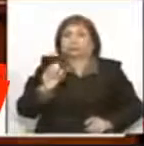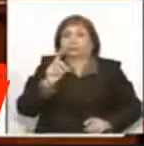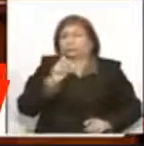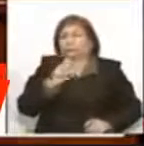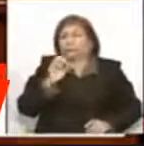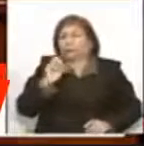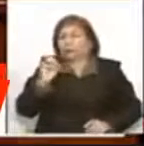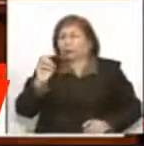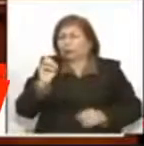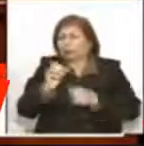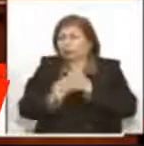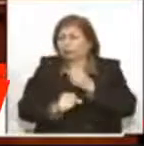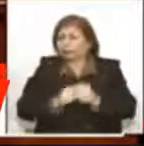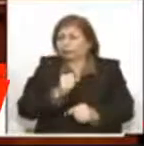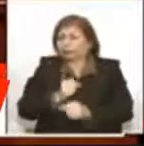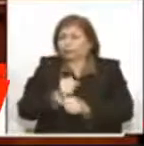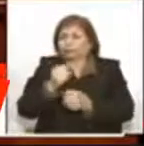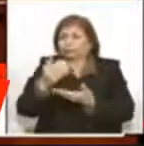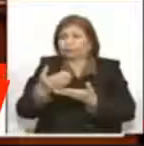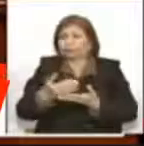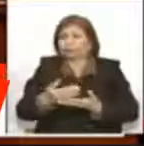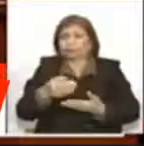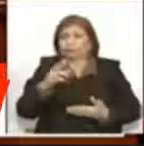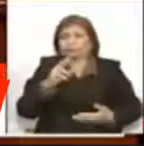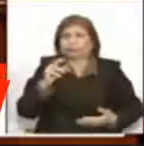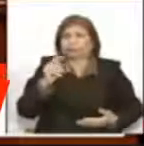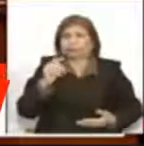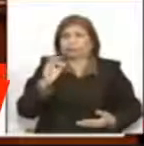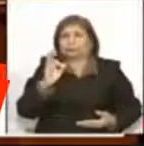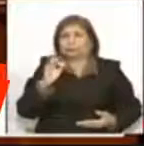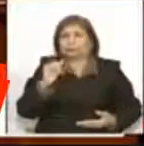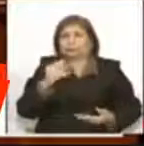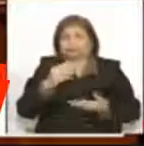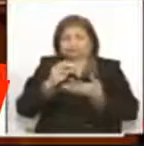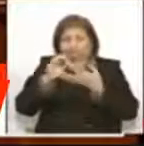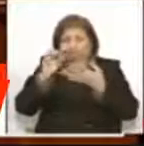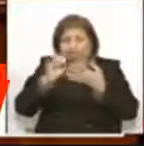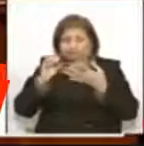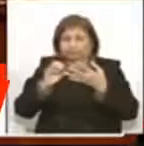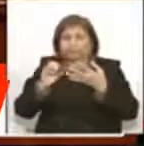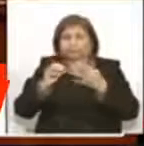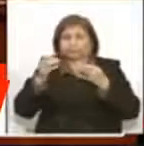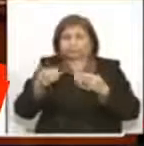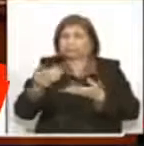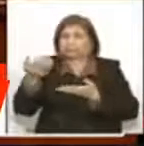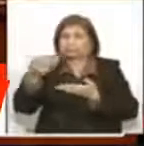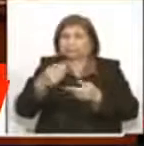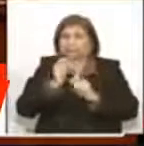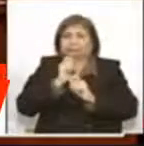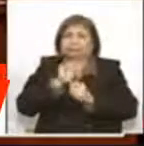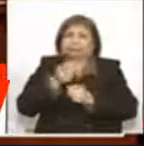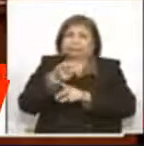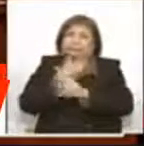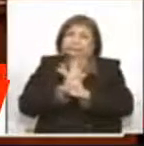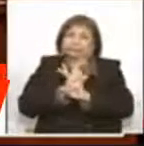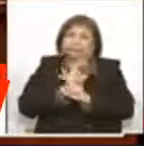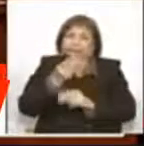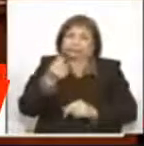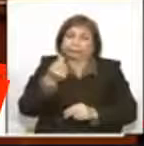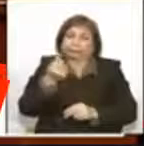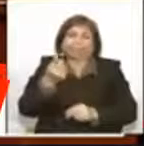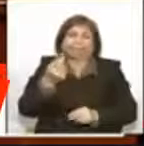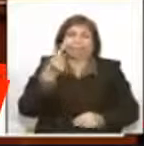100 años, y recibió la ratificación de su calificación crediticia. Con